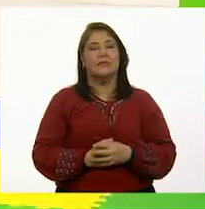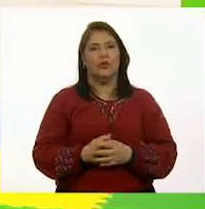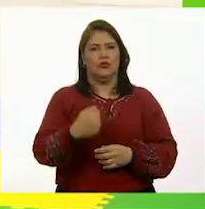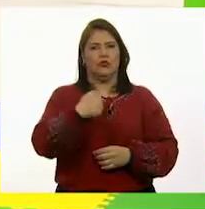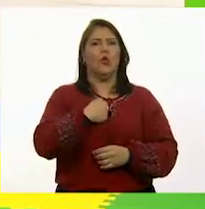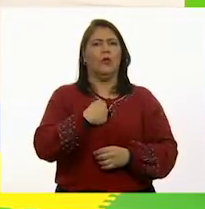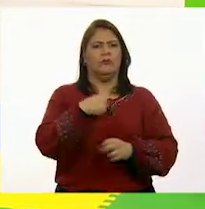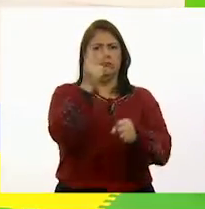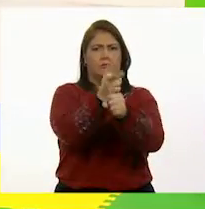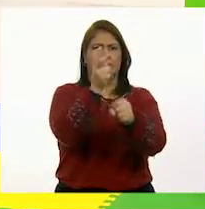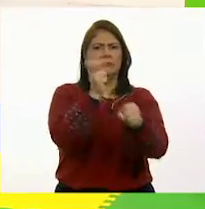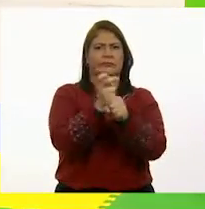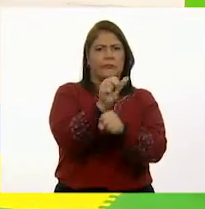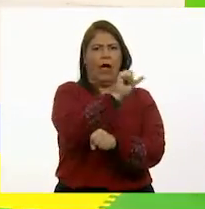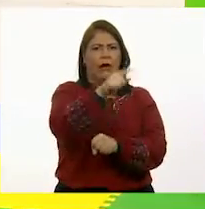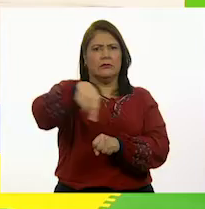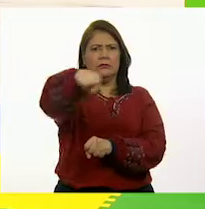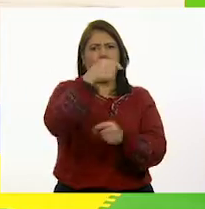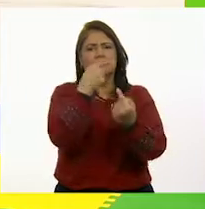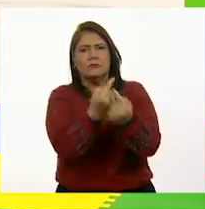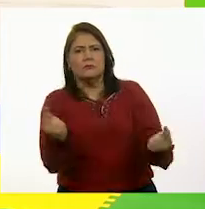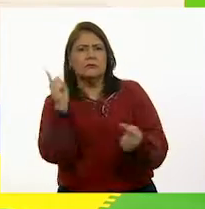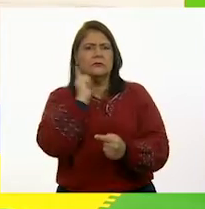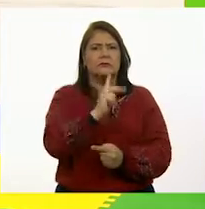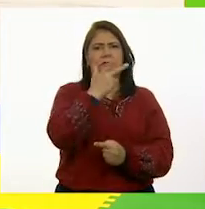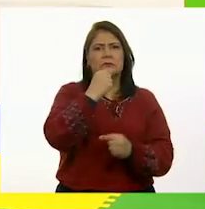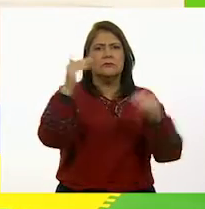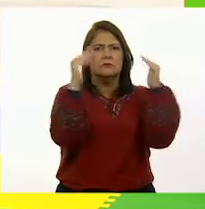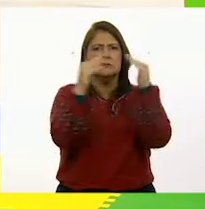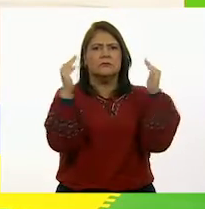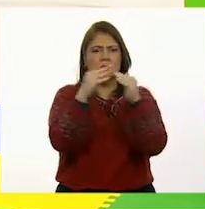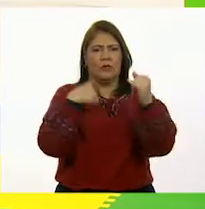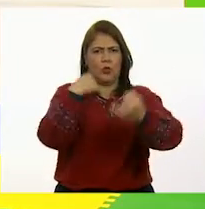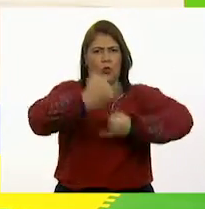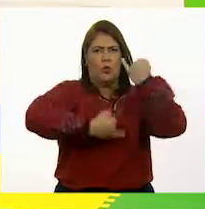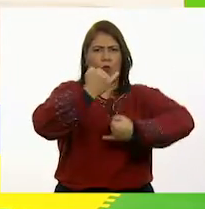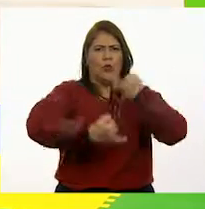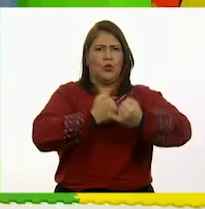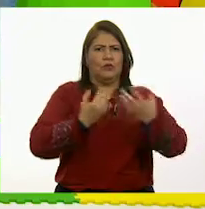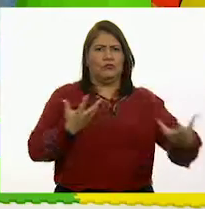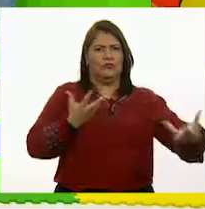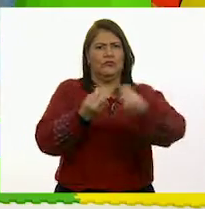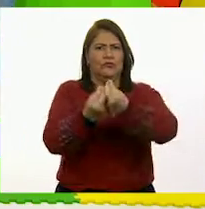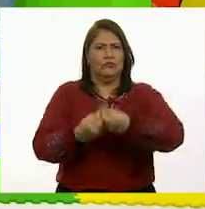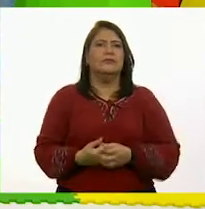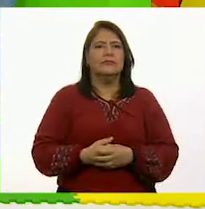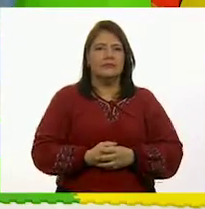Yo invitar a todas niñas y niños que están en casa a jugar con nosotros.